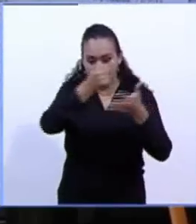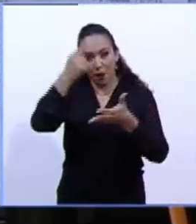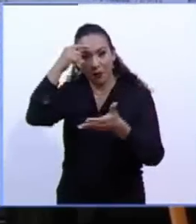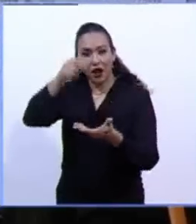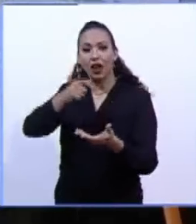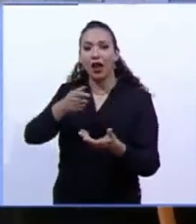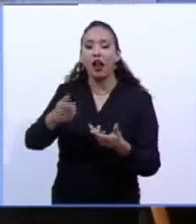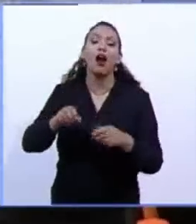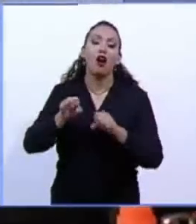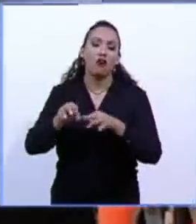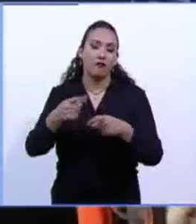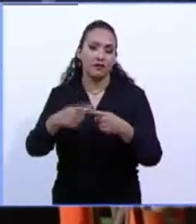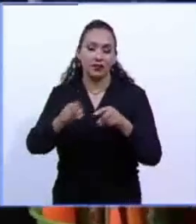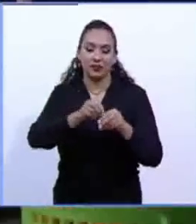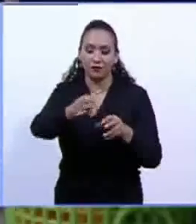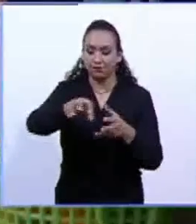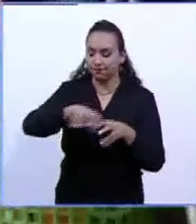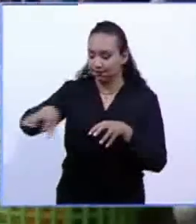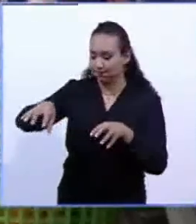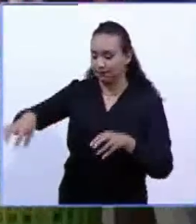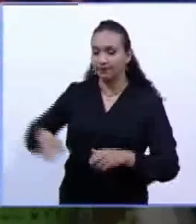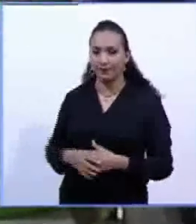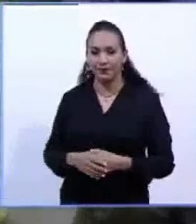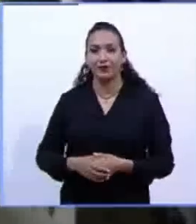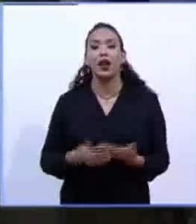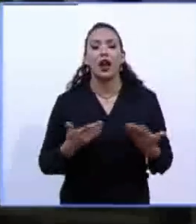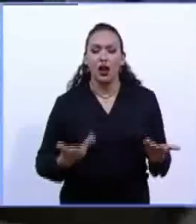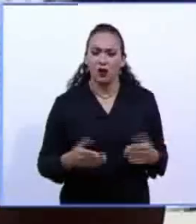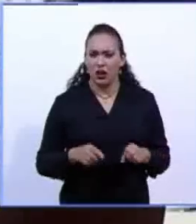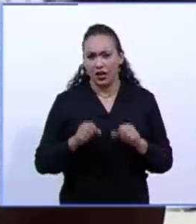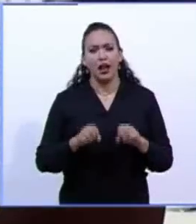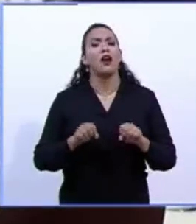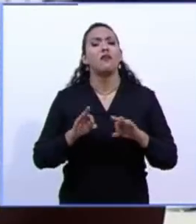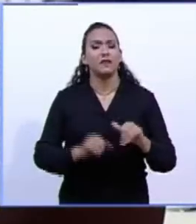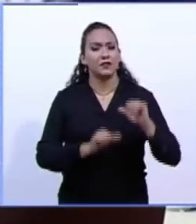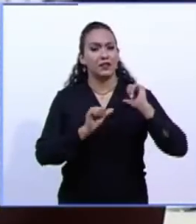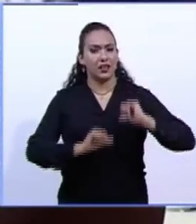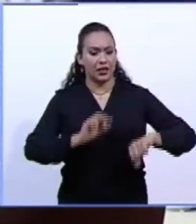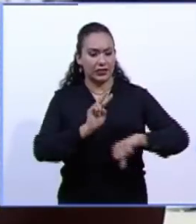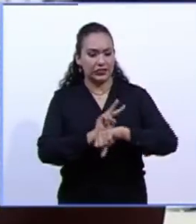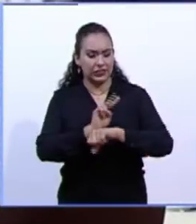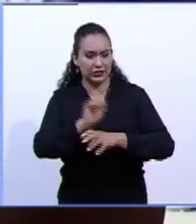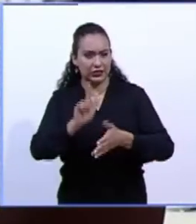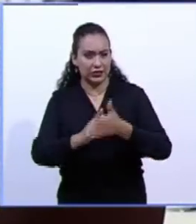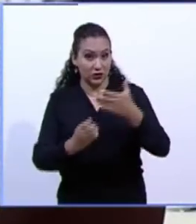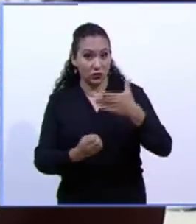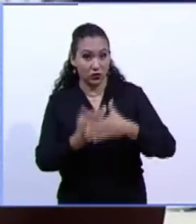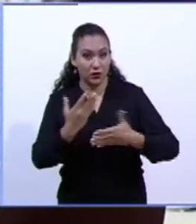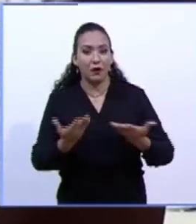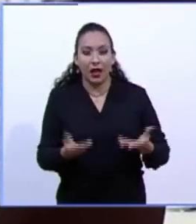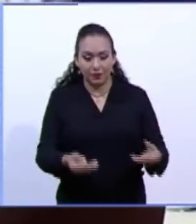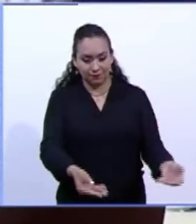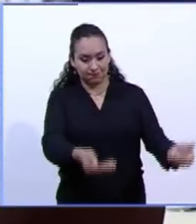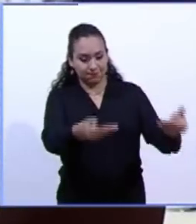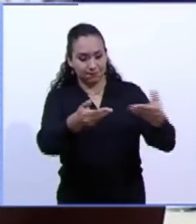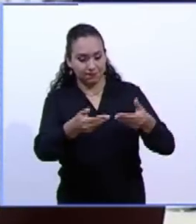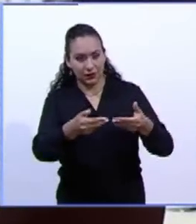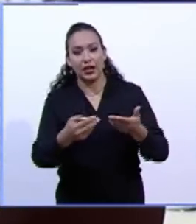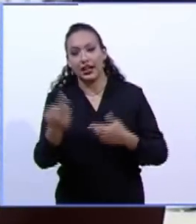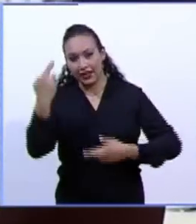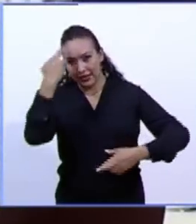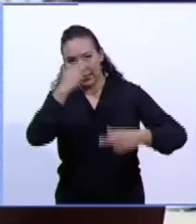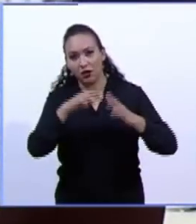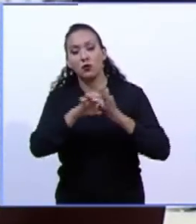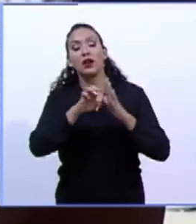y áreas del Poder Judicial Federal. Al Tribunal de Disciplina Judicial se van a transferir los recursos de las áreas que actualmente realizan funciones